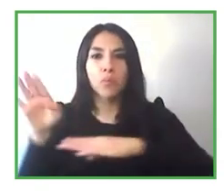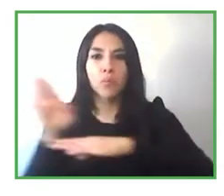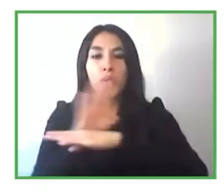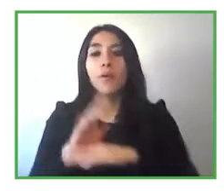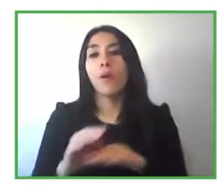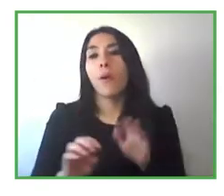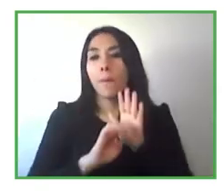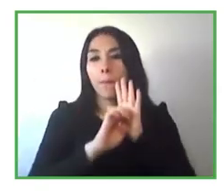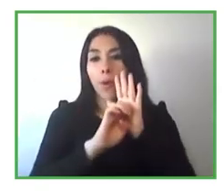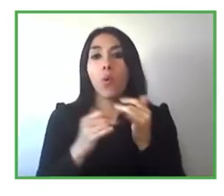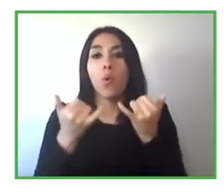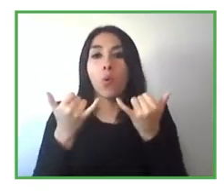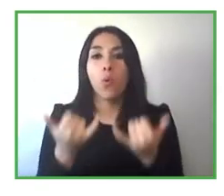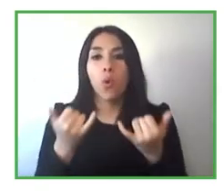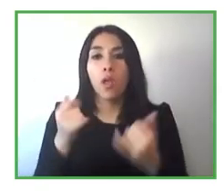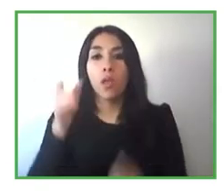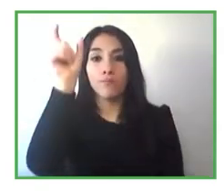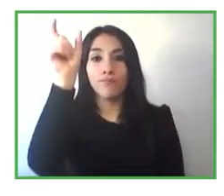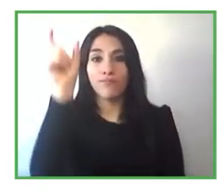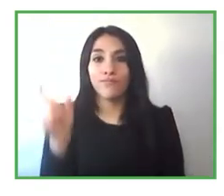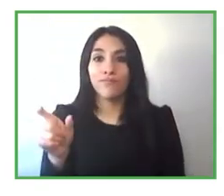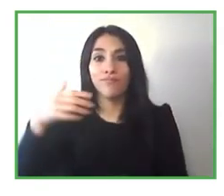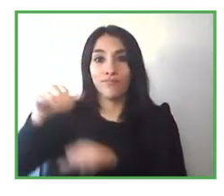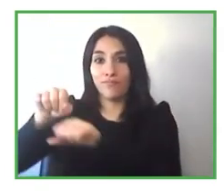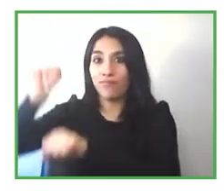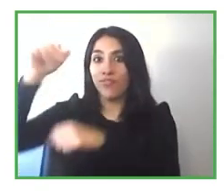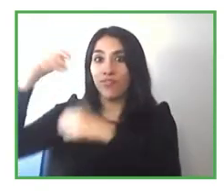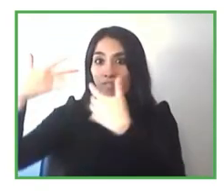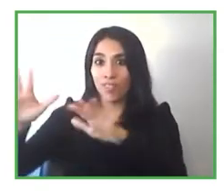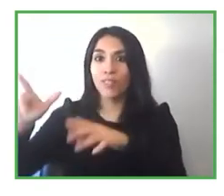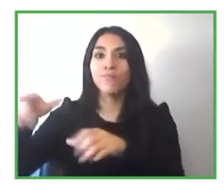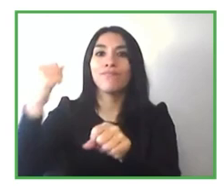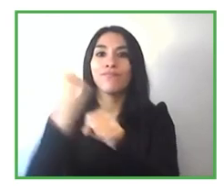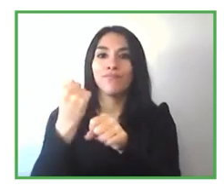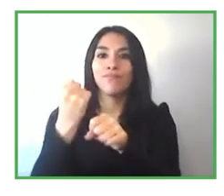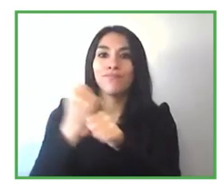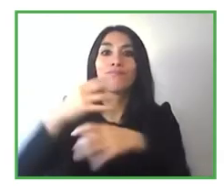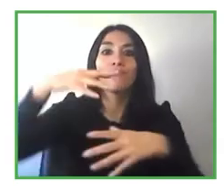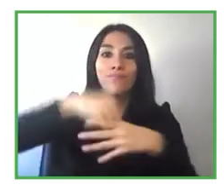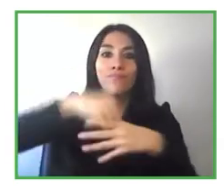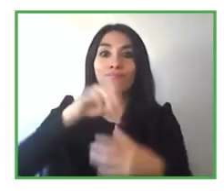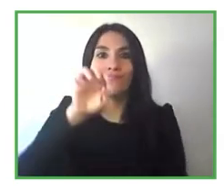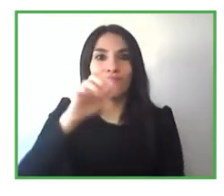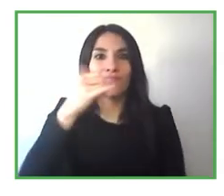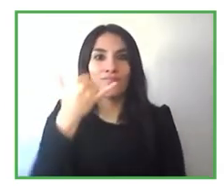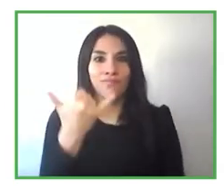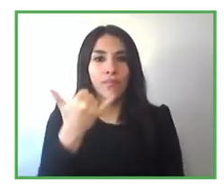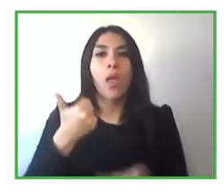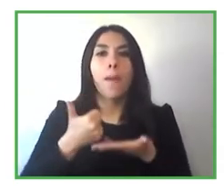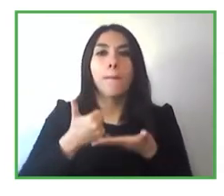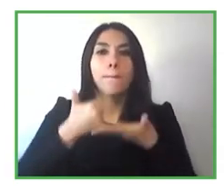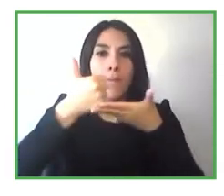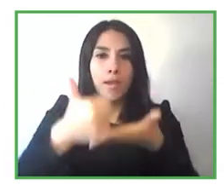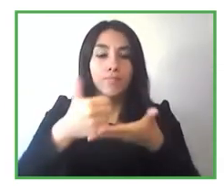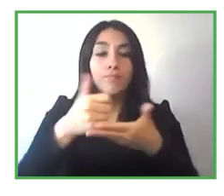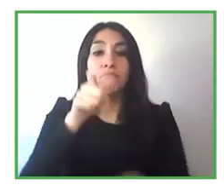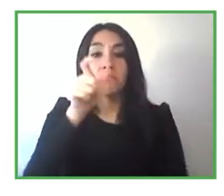graduados que están trabajando en EY han ayudado a los recién llegados a ajustarse, así es que eso ha sido clave.